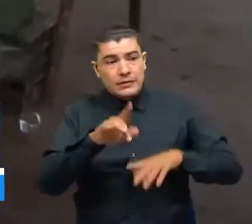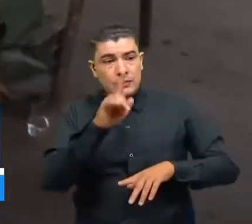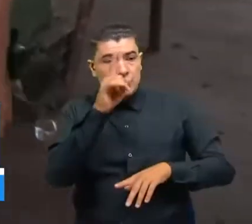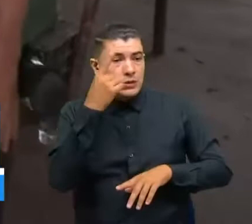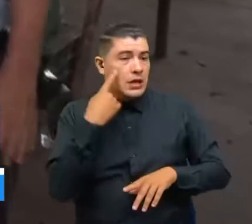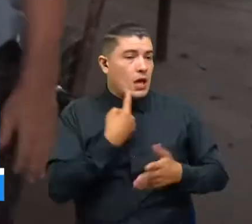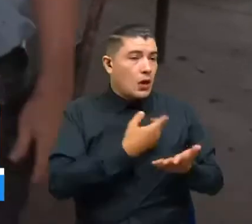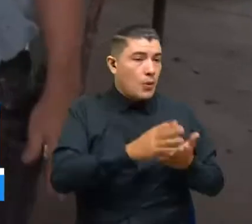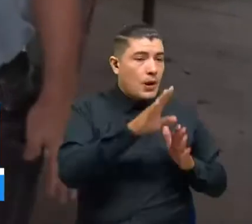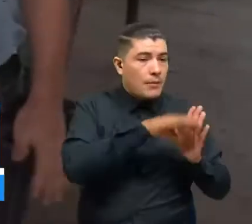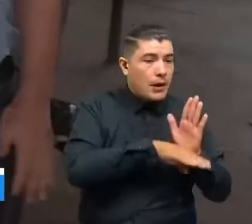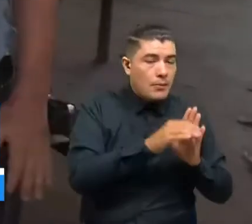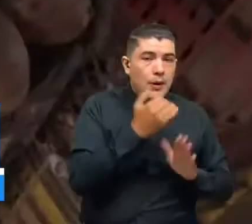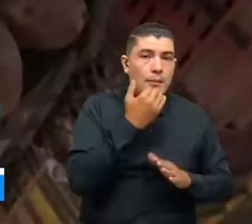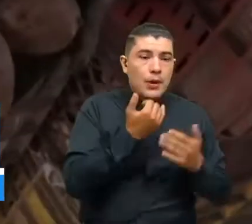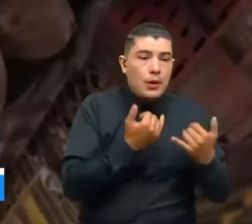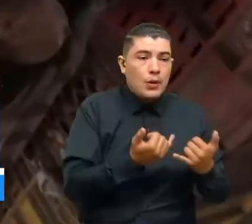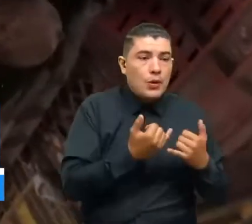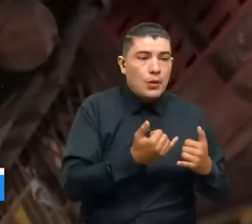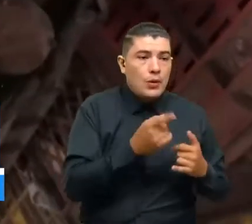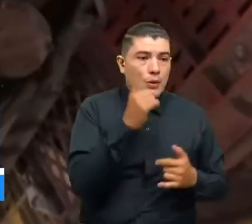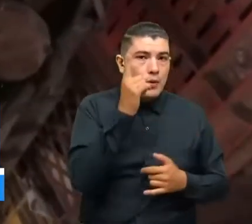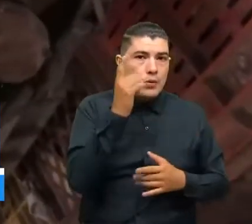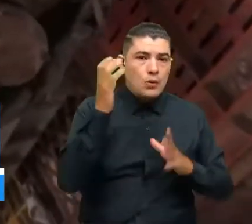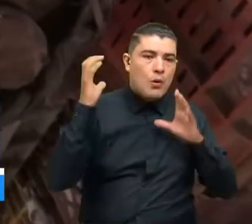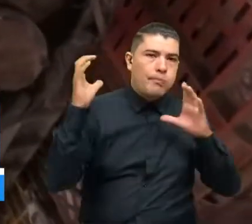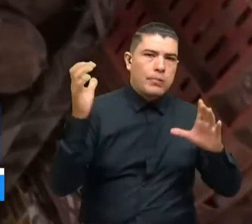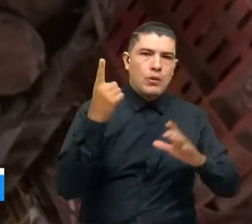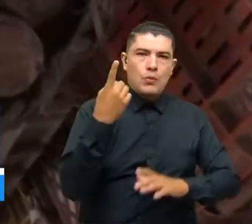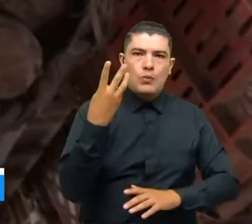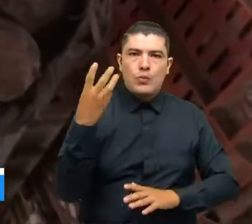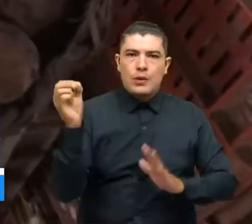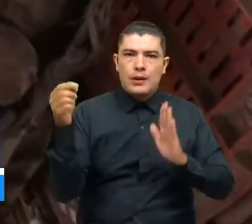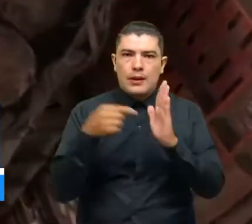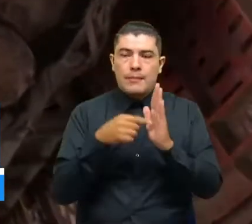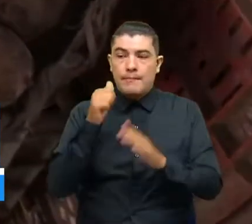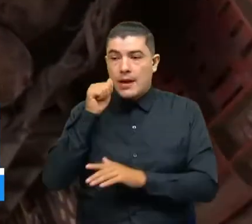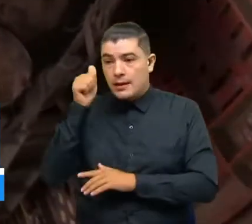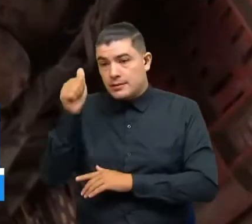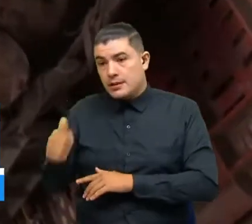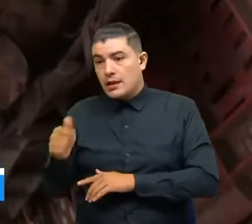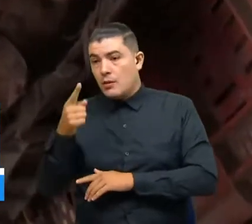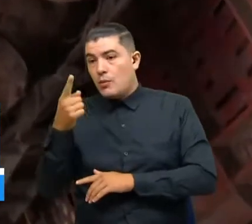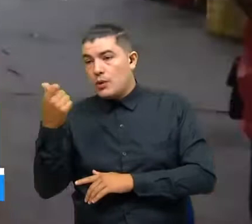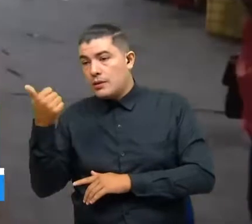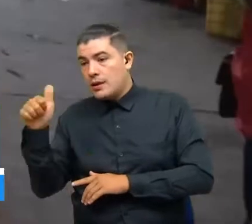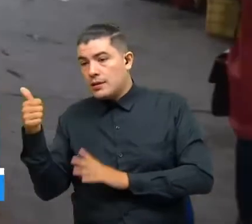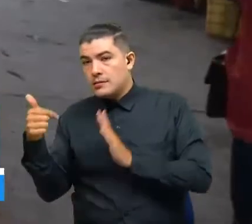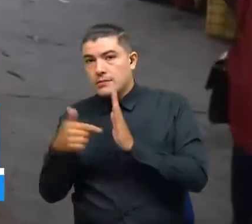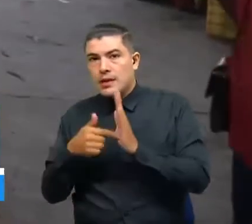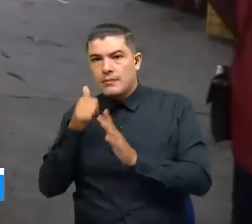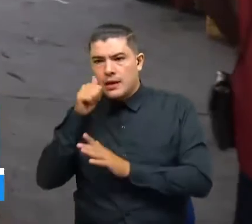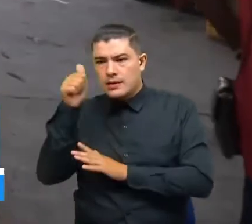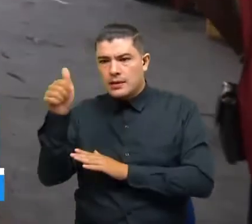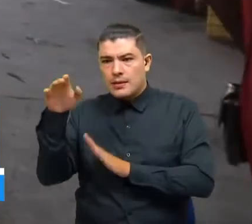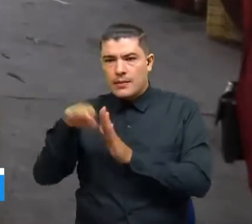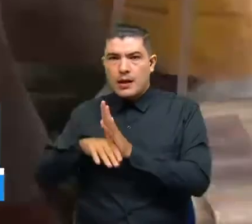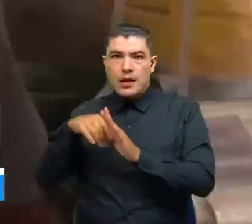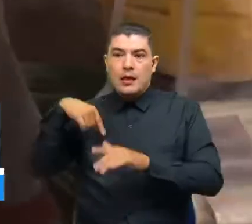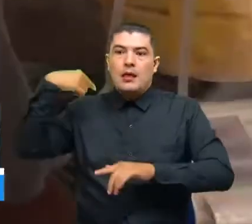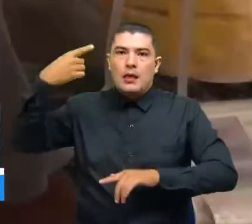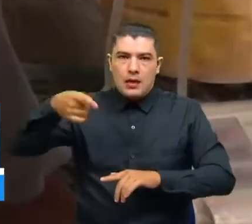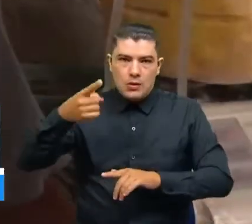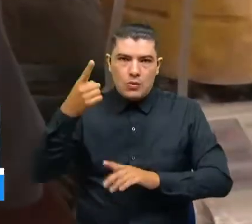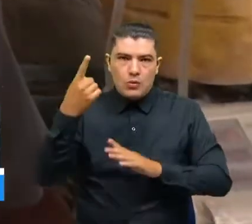por lo menos hoy se compra un bulto de papas 130 mañana 300 vientos al día siguiente hasta 150